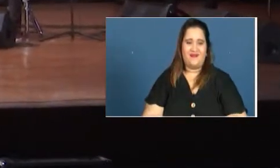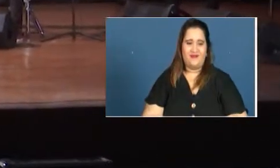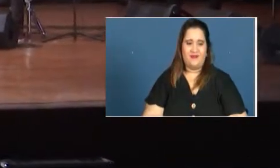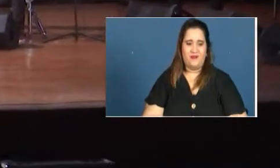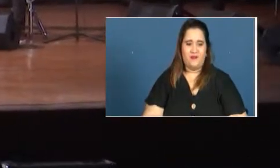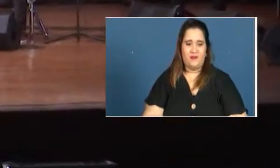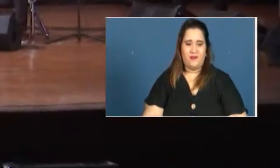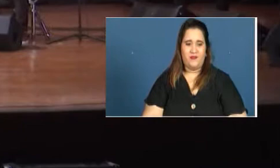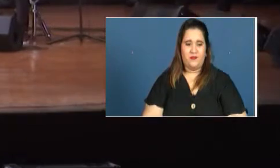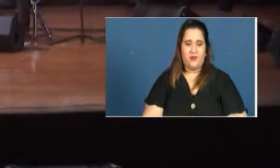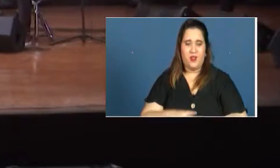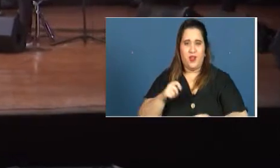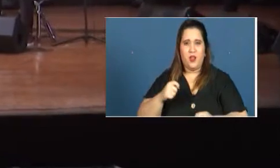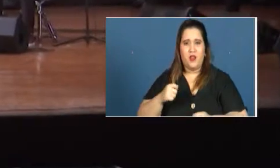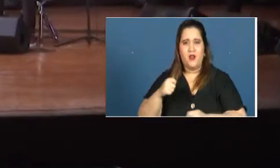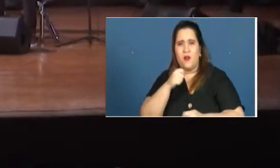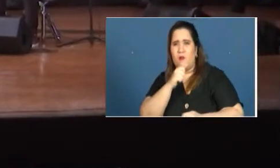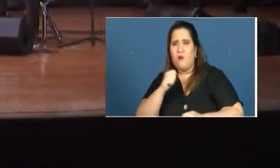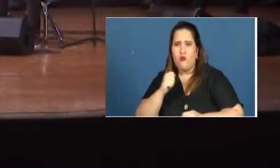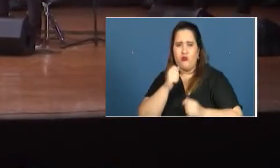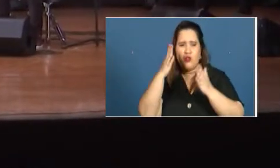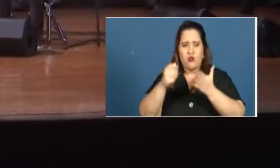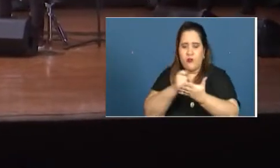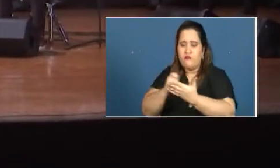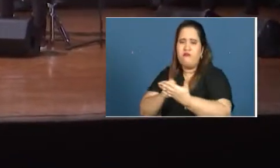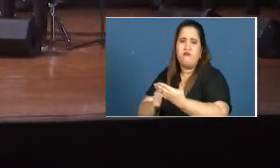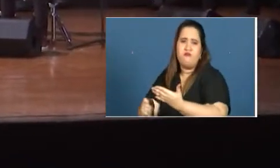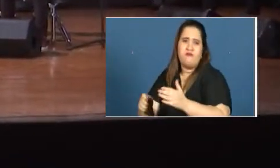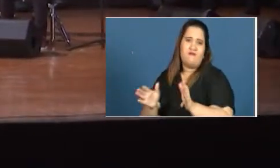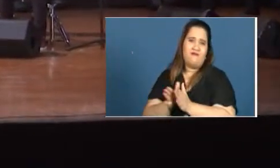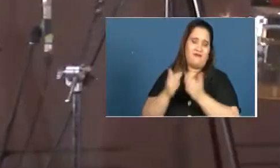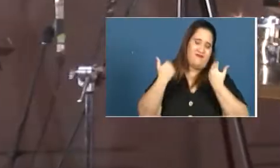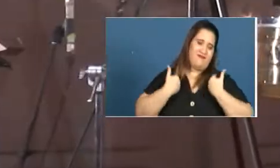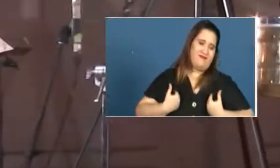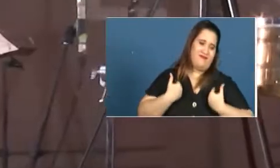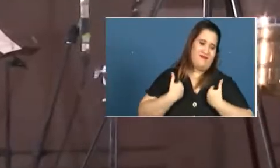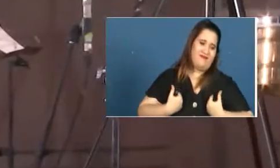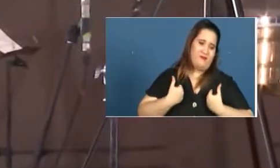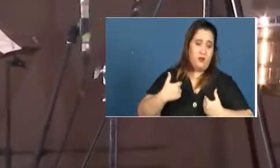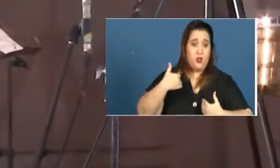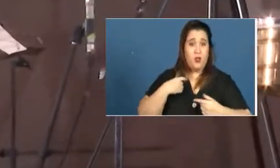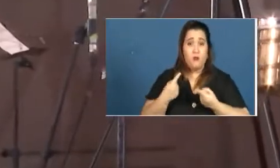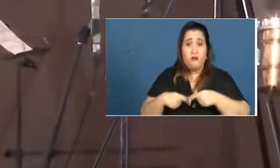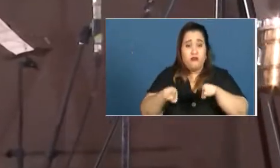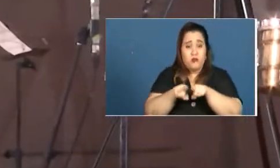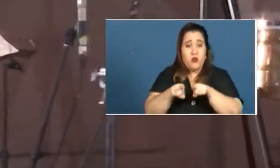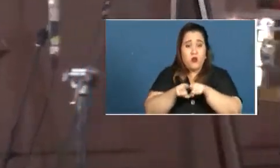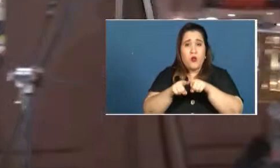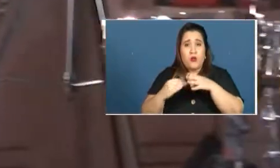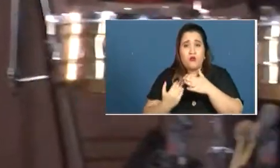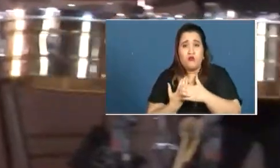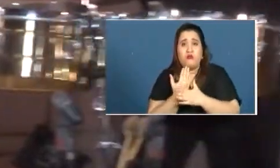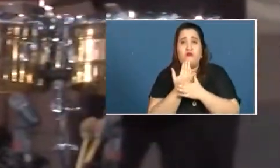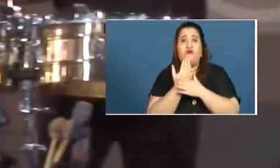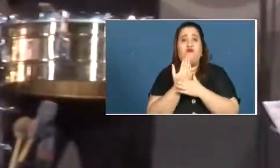que sepa. Él es músico y él es compositor. Tranquilo. Tenemos también a nuestro nuevo amigo